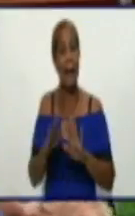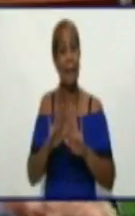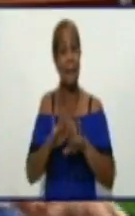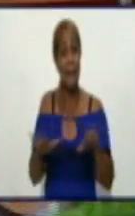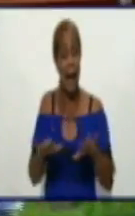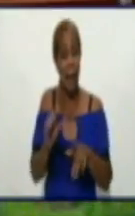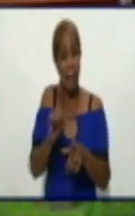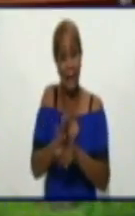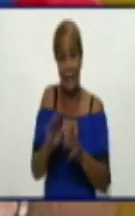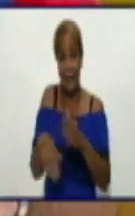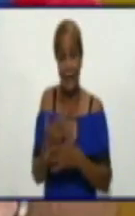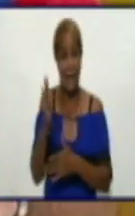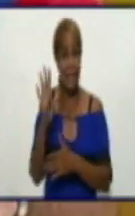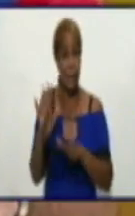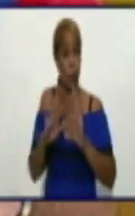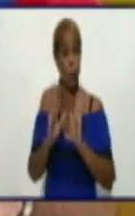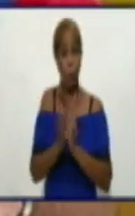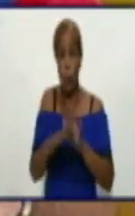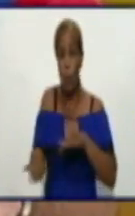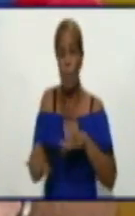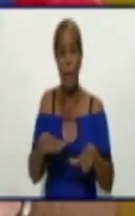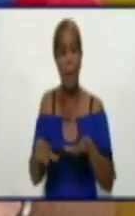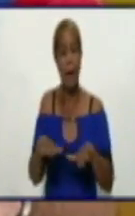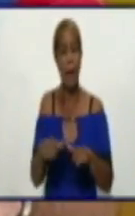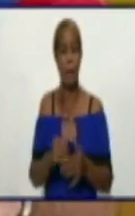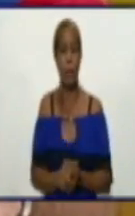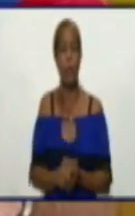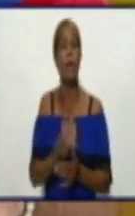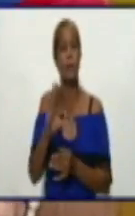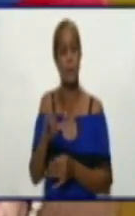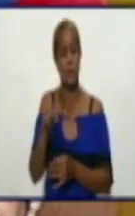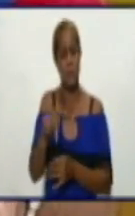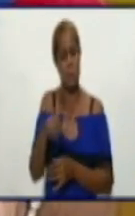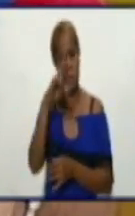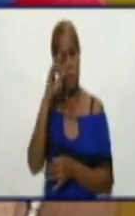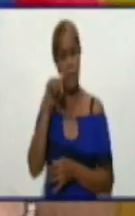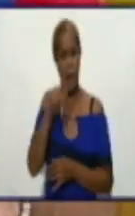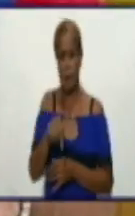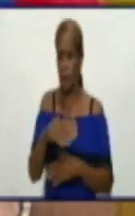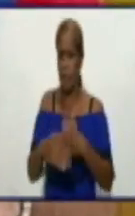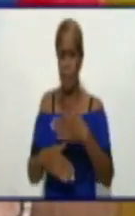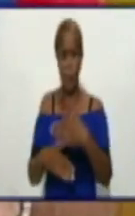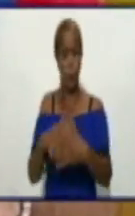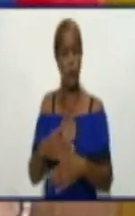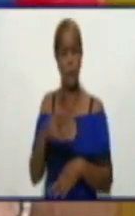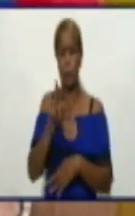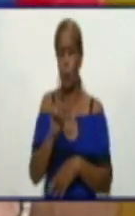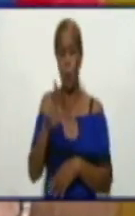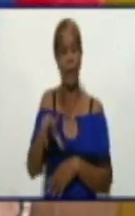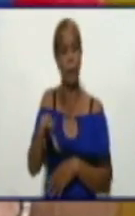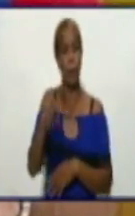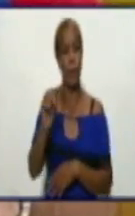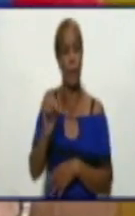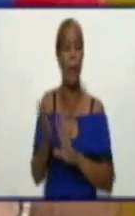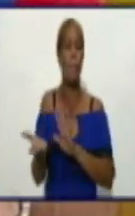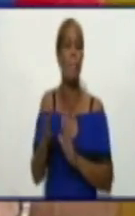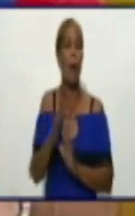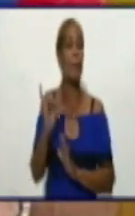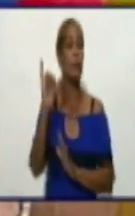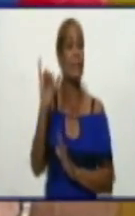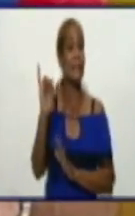5? Sí, efectivamente. A ver, este proceso no es nuevo. Ya viene preparándose desde hace aproximadamente 6, 7 meses